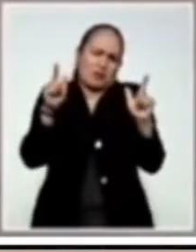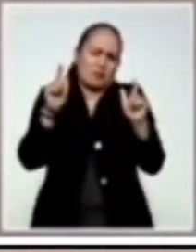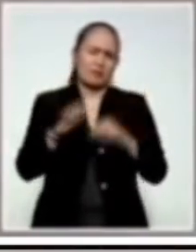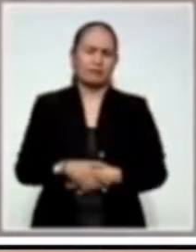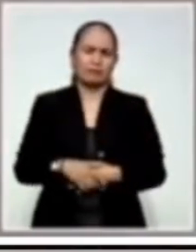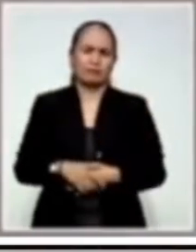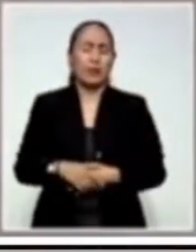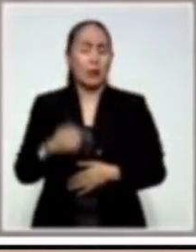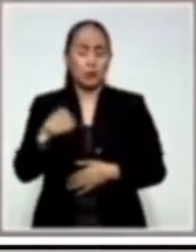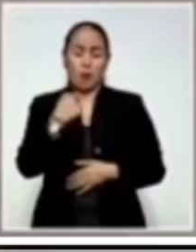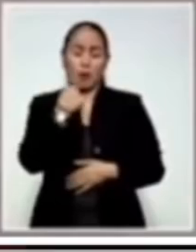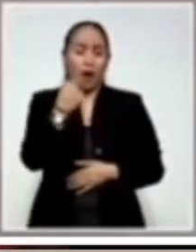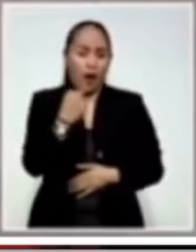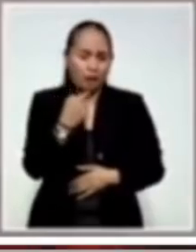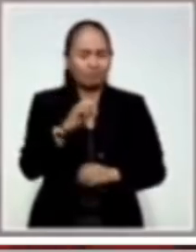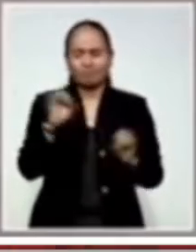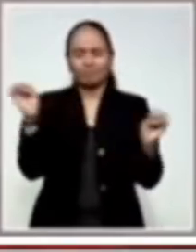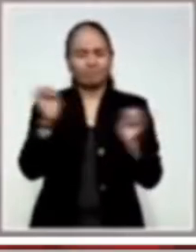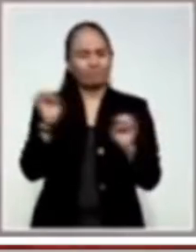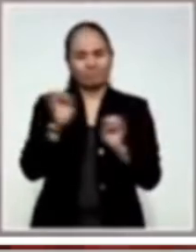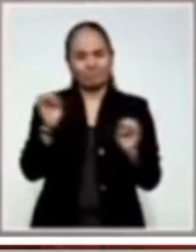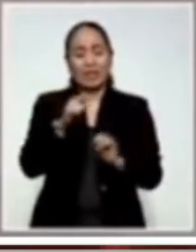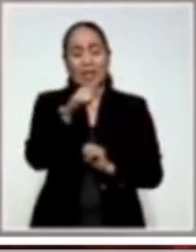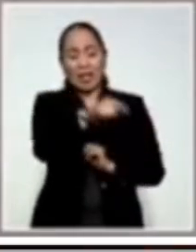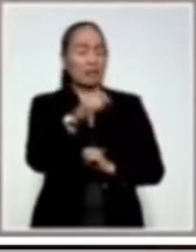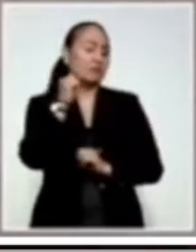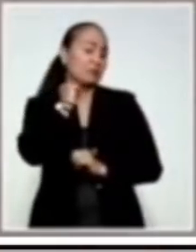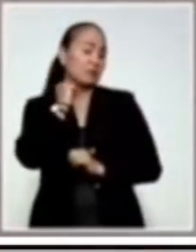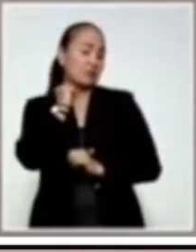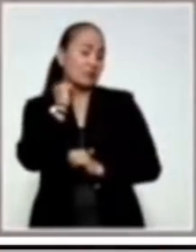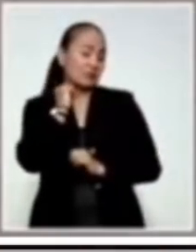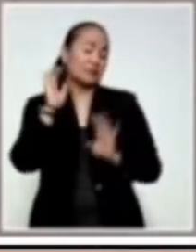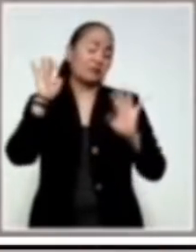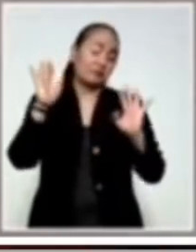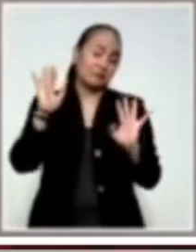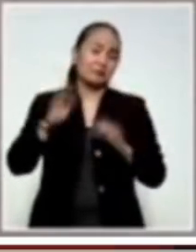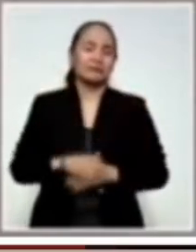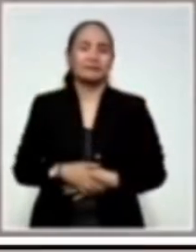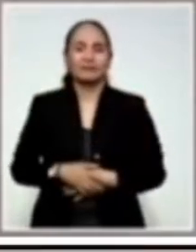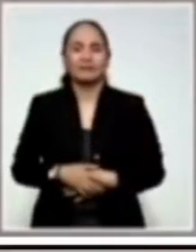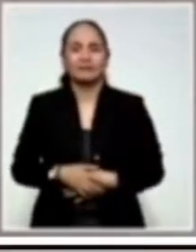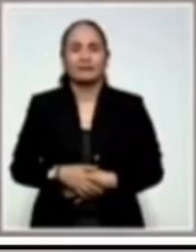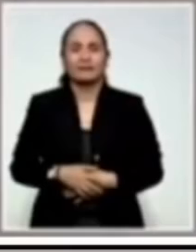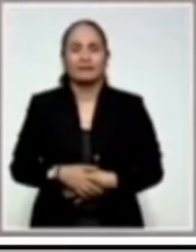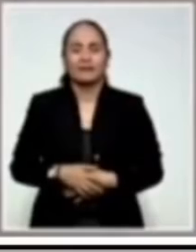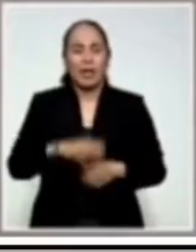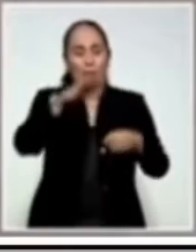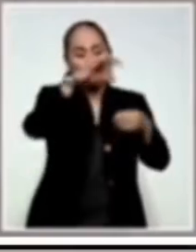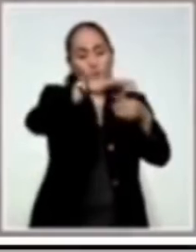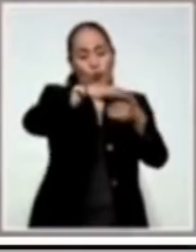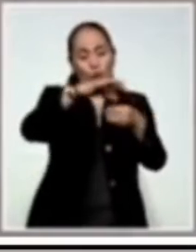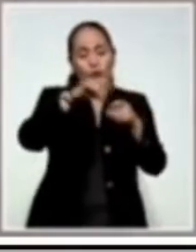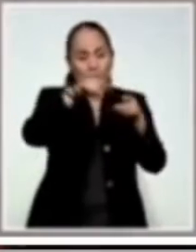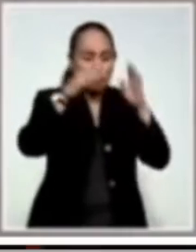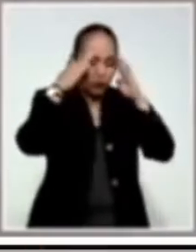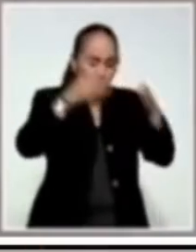no tengo ningún comentario. Yo creo que él como legislador pues debe estar contando los votos en el Senado,